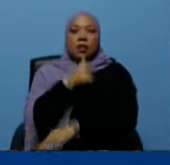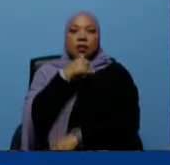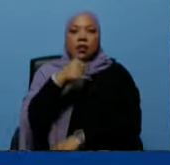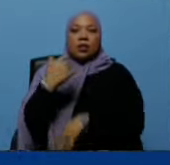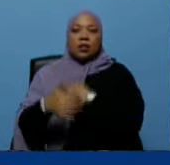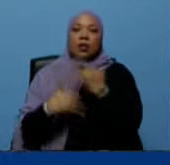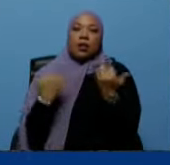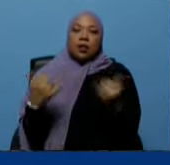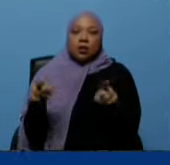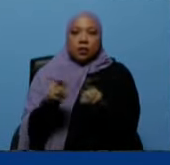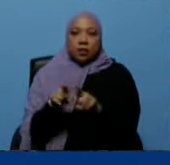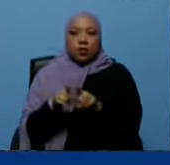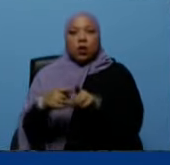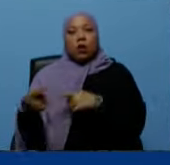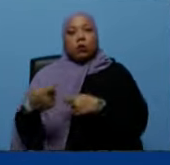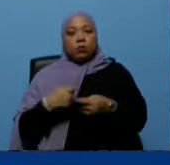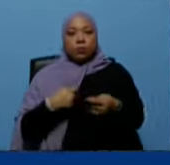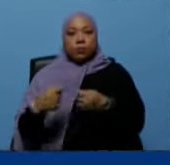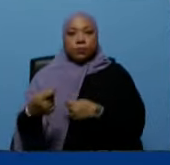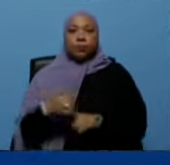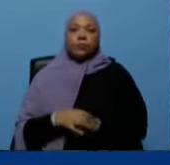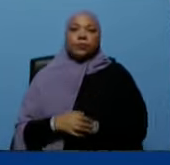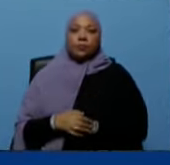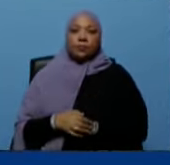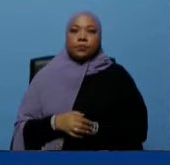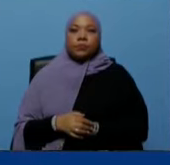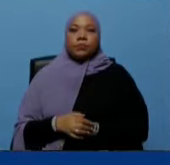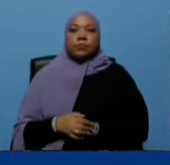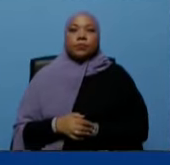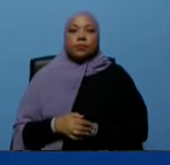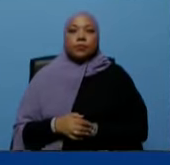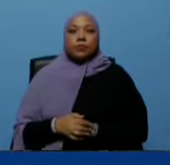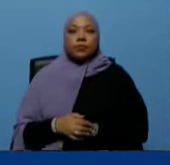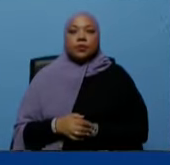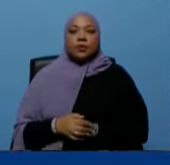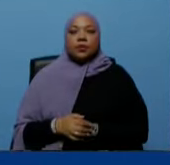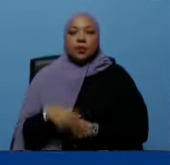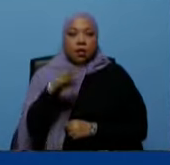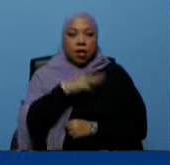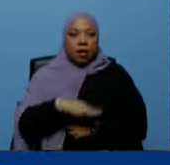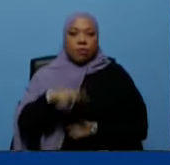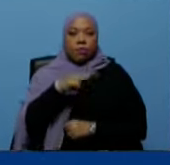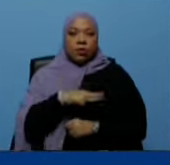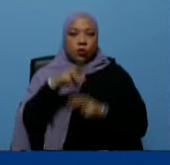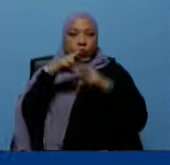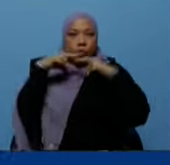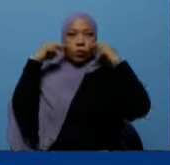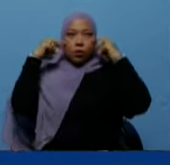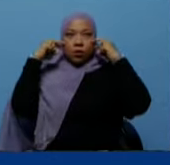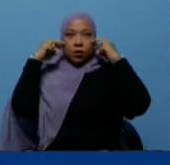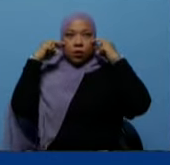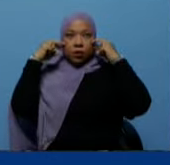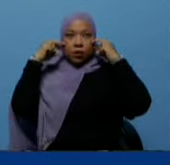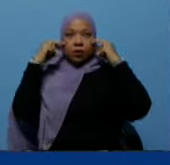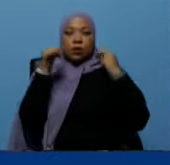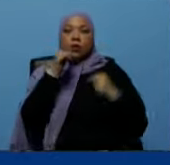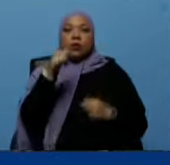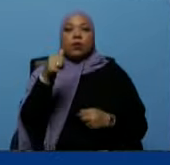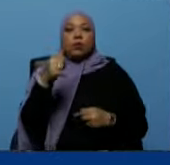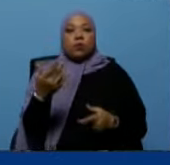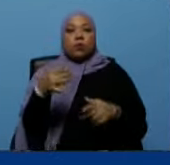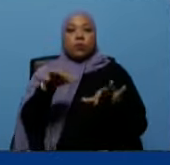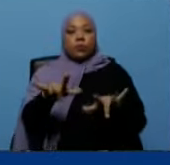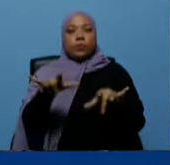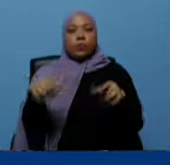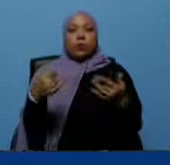doctor Maurera, la coordinadora de la misión Sonrisa, la doctora Jessica, y la